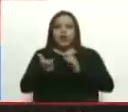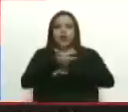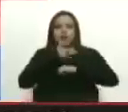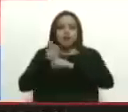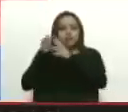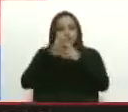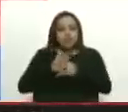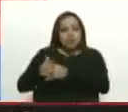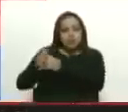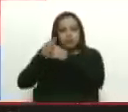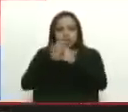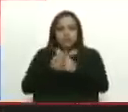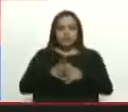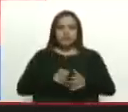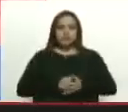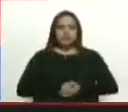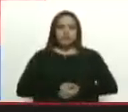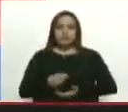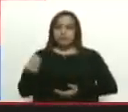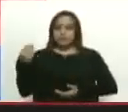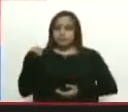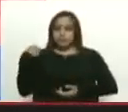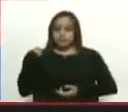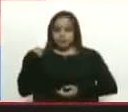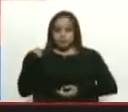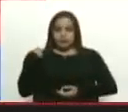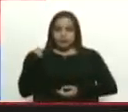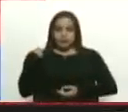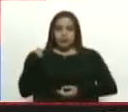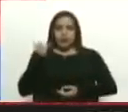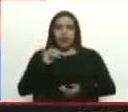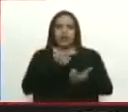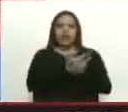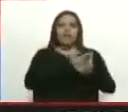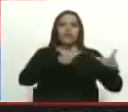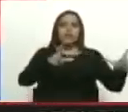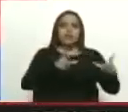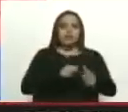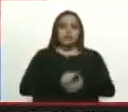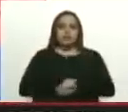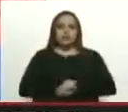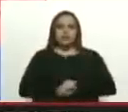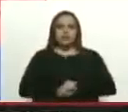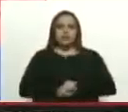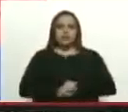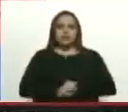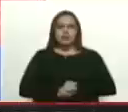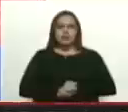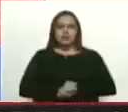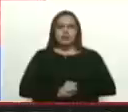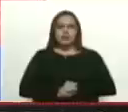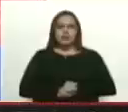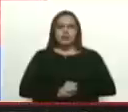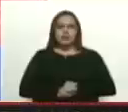Estados Unidos anunció que iban a liberar, pues, para rematar Citgo.